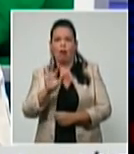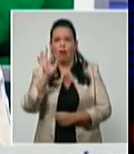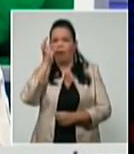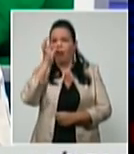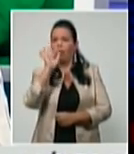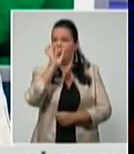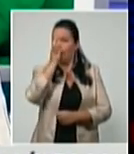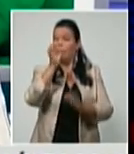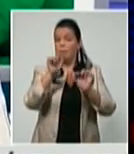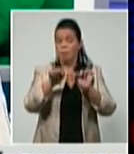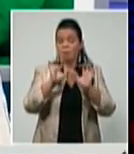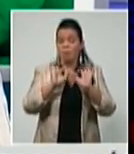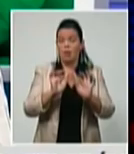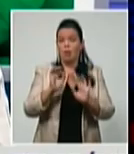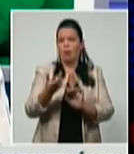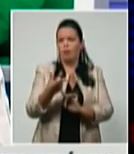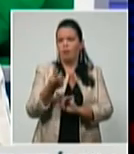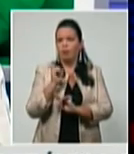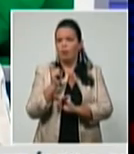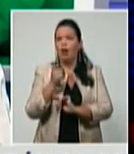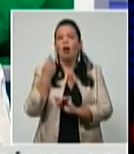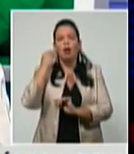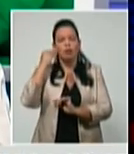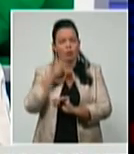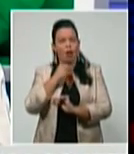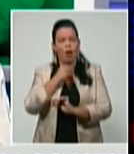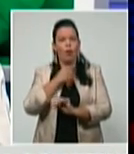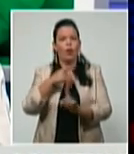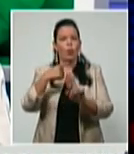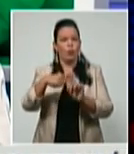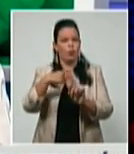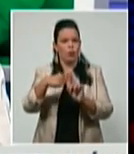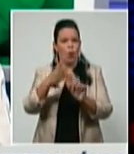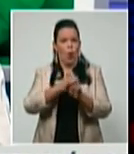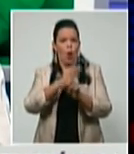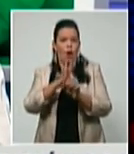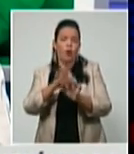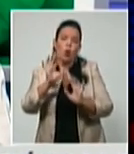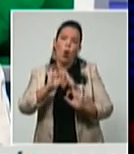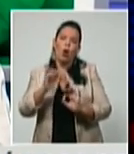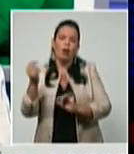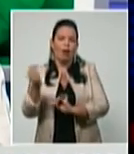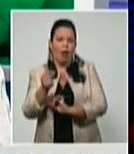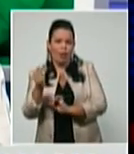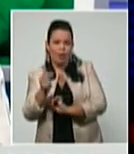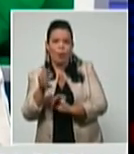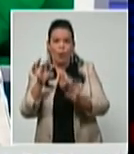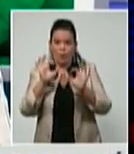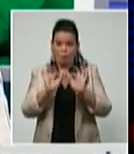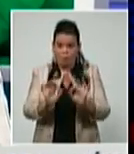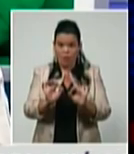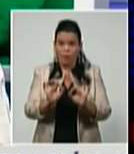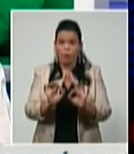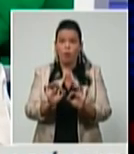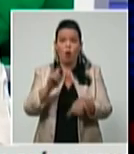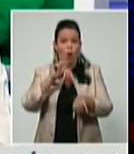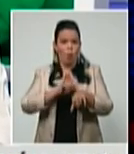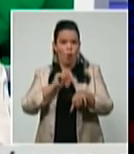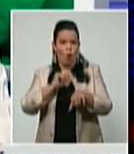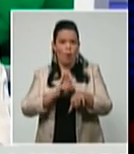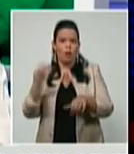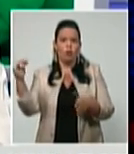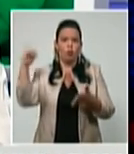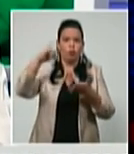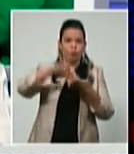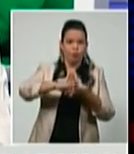que se utiliza para esta enfermedad. Esa es una prueba que se toma en el propio aeropuerto. La